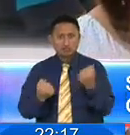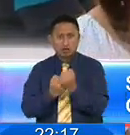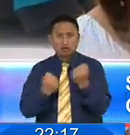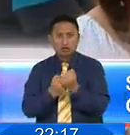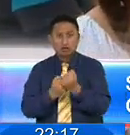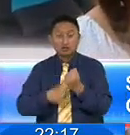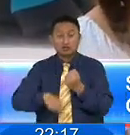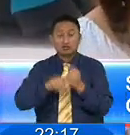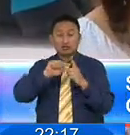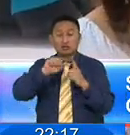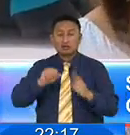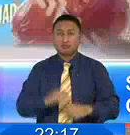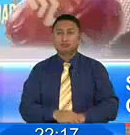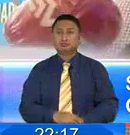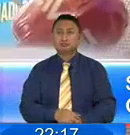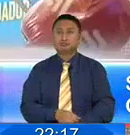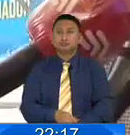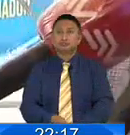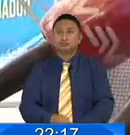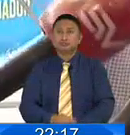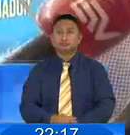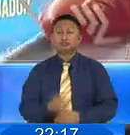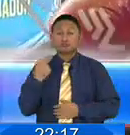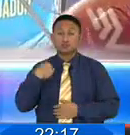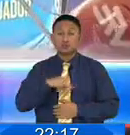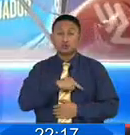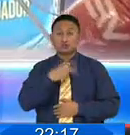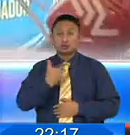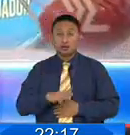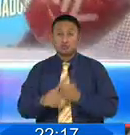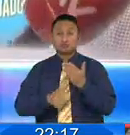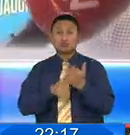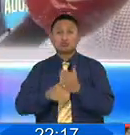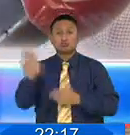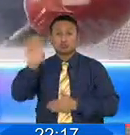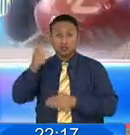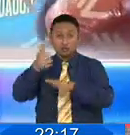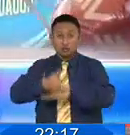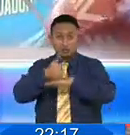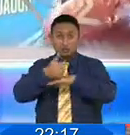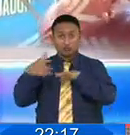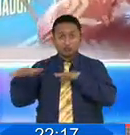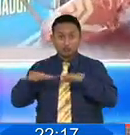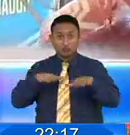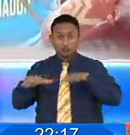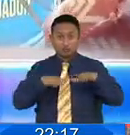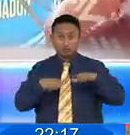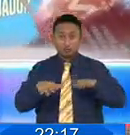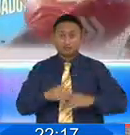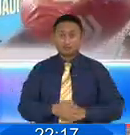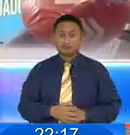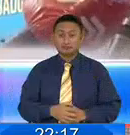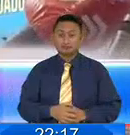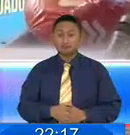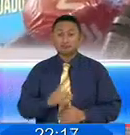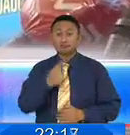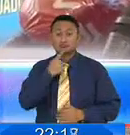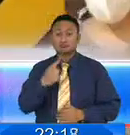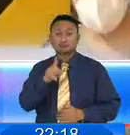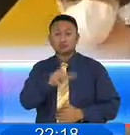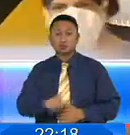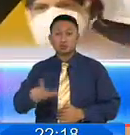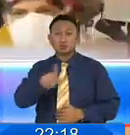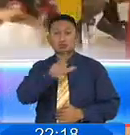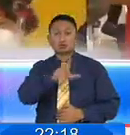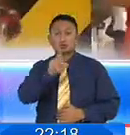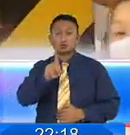este sistema. Nosotros estamos coordinando con las autoridades del Ministerio de Salud. Se ha anunciado que el día lunes